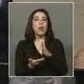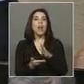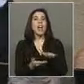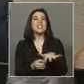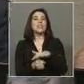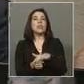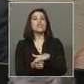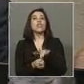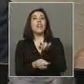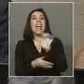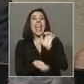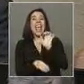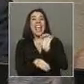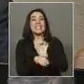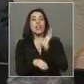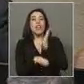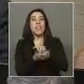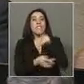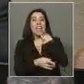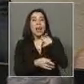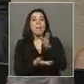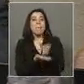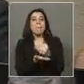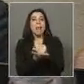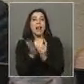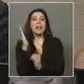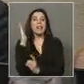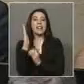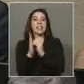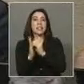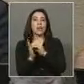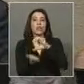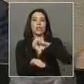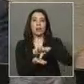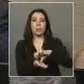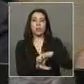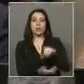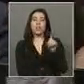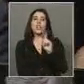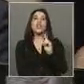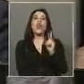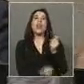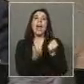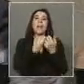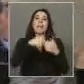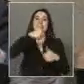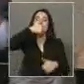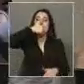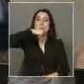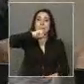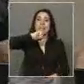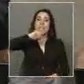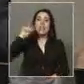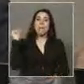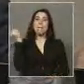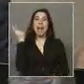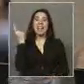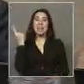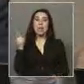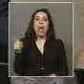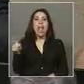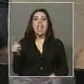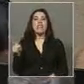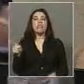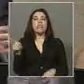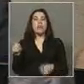como el planificador del desarrollo en el país y que no sean los privados los que vayan generando demandas y